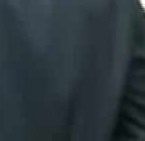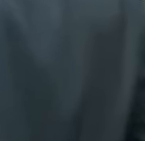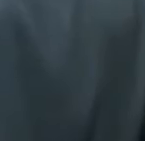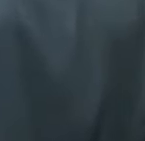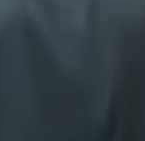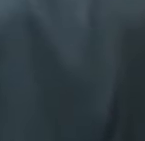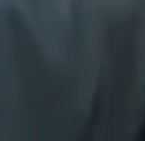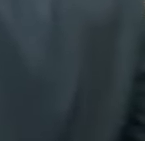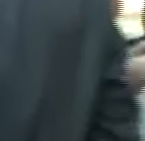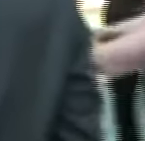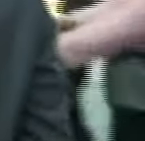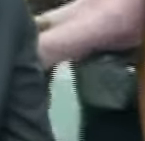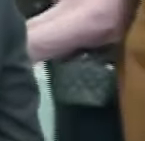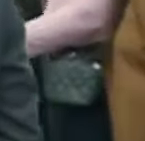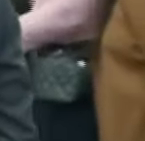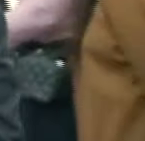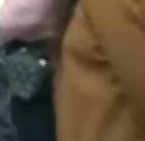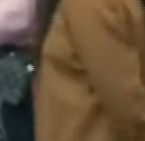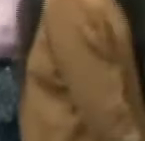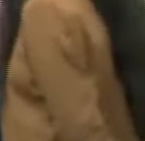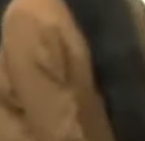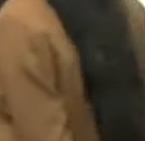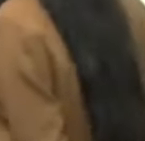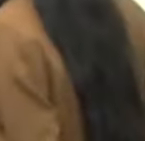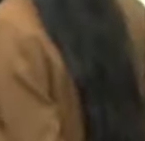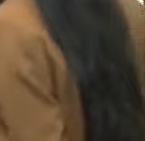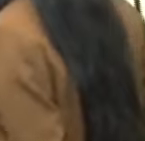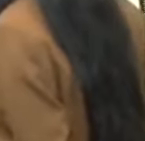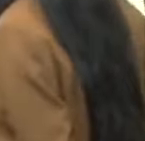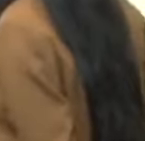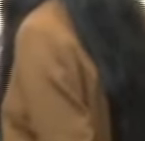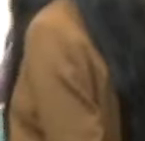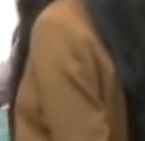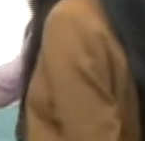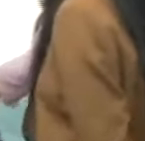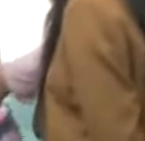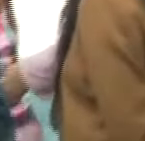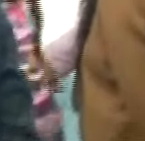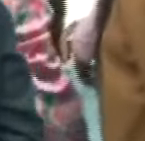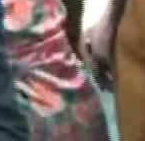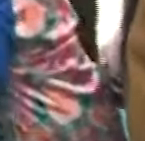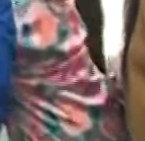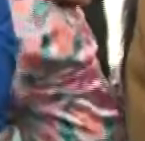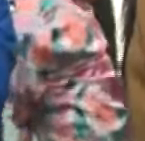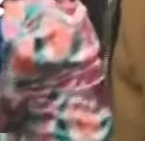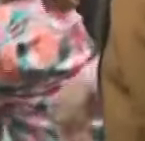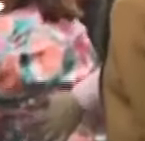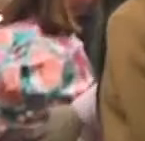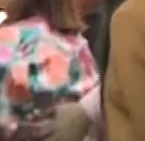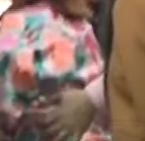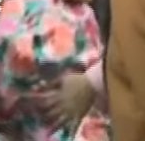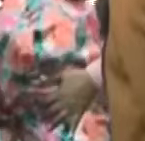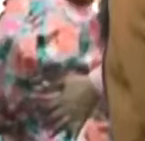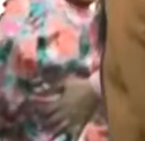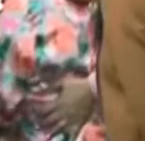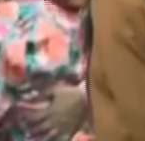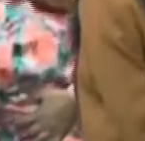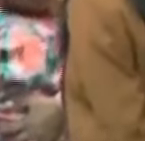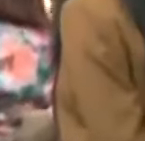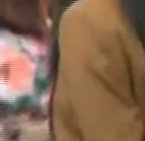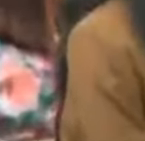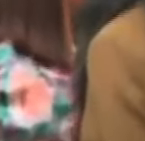¡Upa! Que baile el diputado Jorge Rodríguez, que lo baile, que baile, que baile. ¡Anímalo a bailar! ¿Con quién? Con